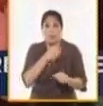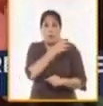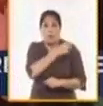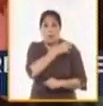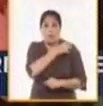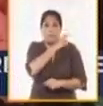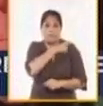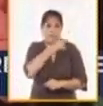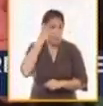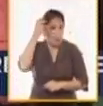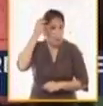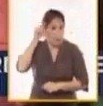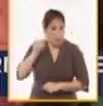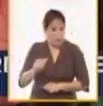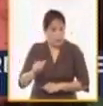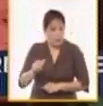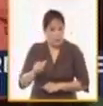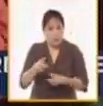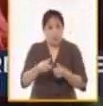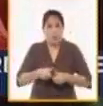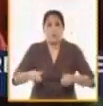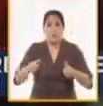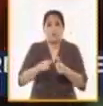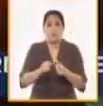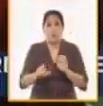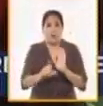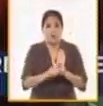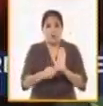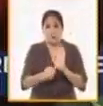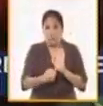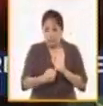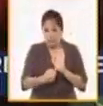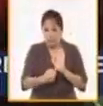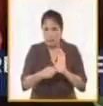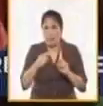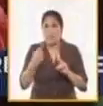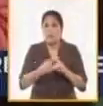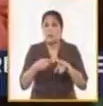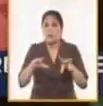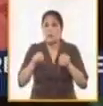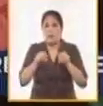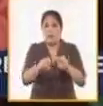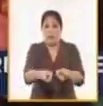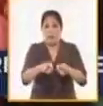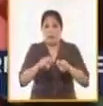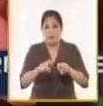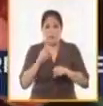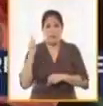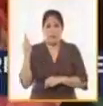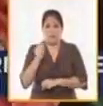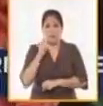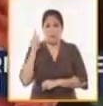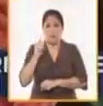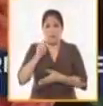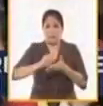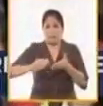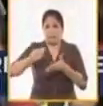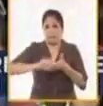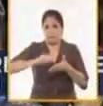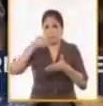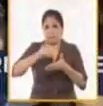gobernaciones, consejos legislativos y de la nueva Asamblea Nacional del